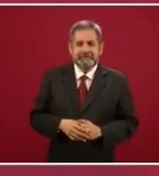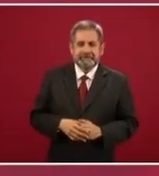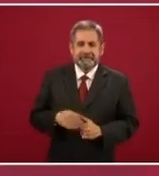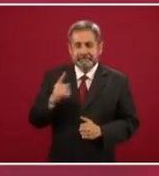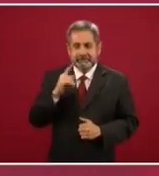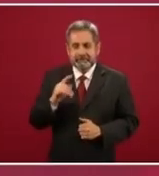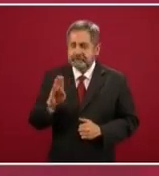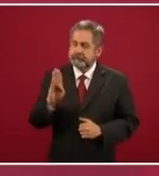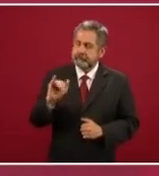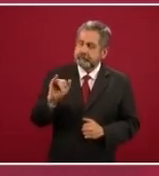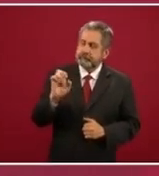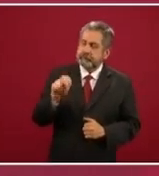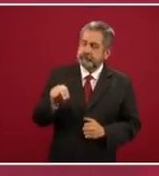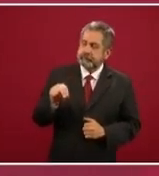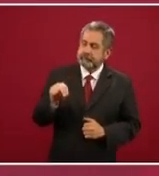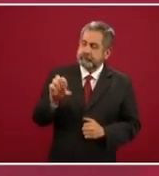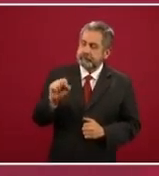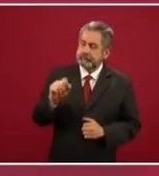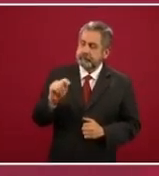Bienestar,